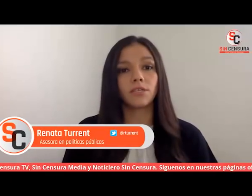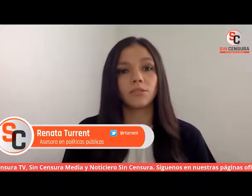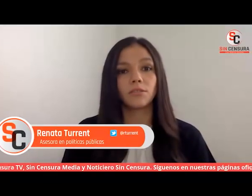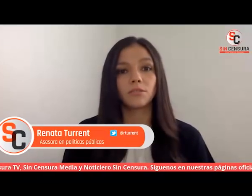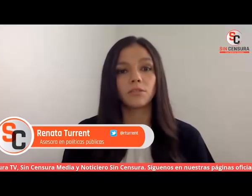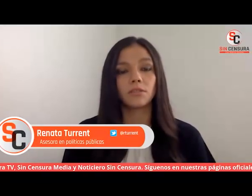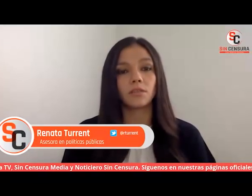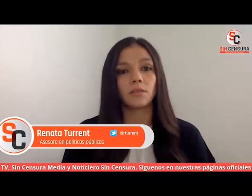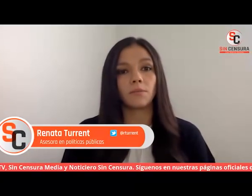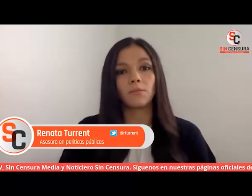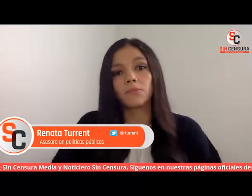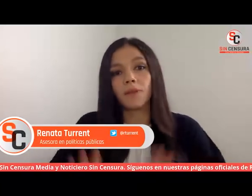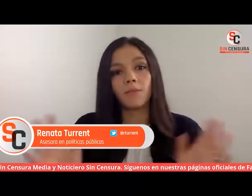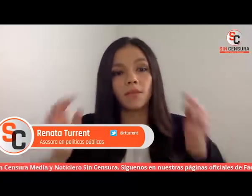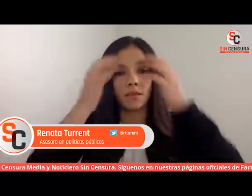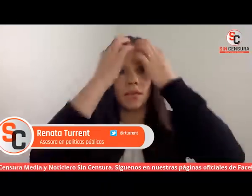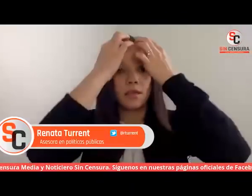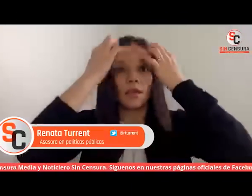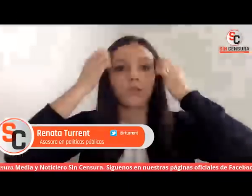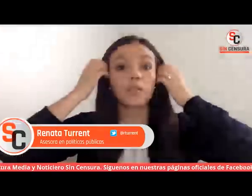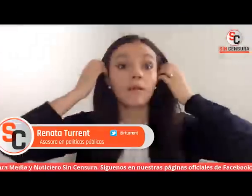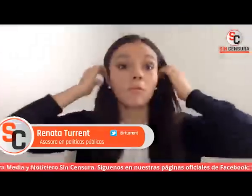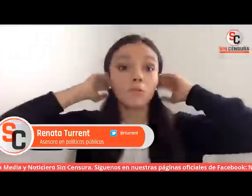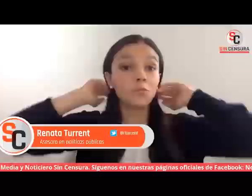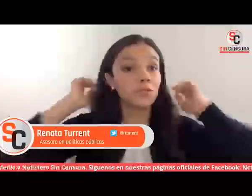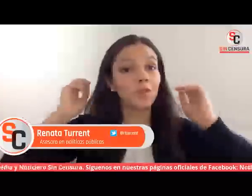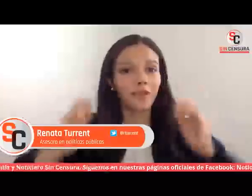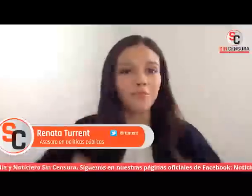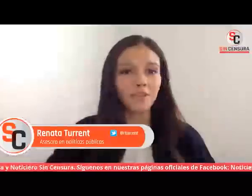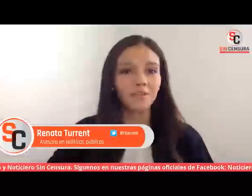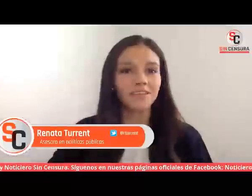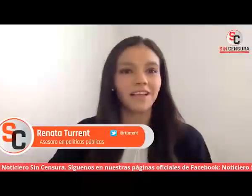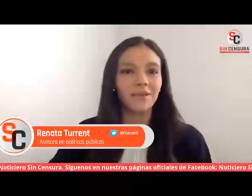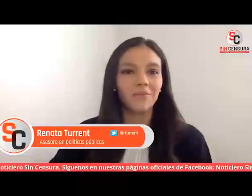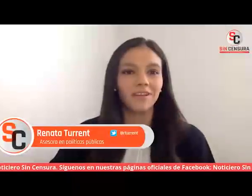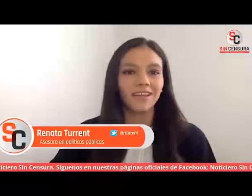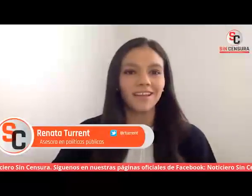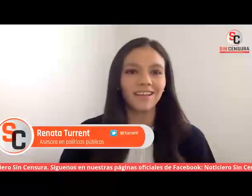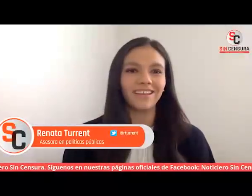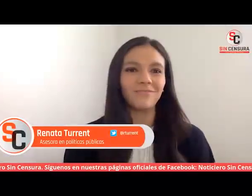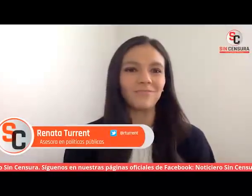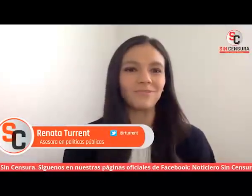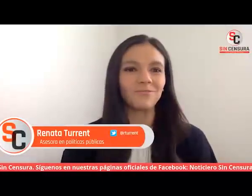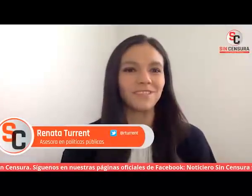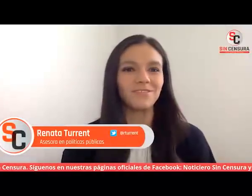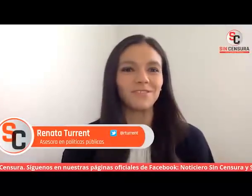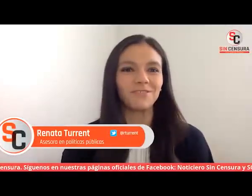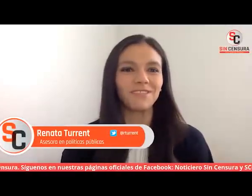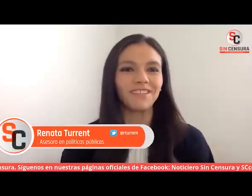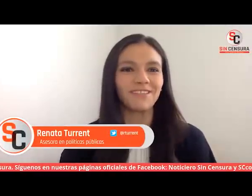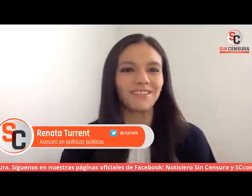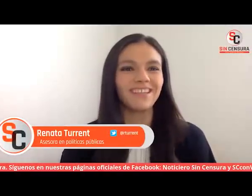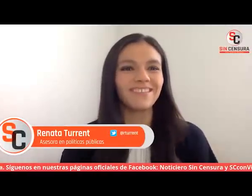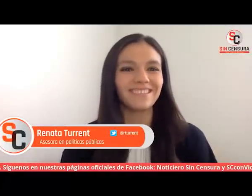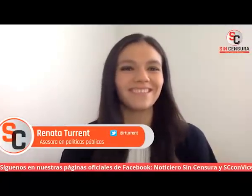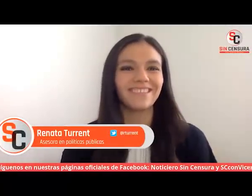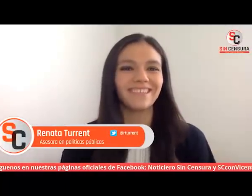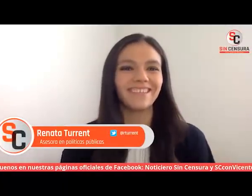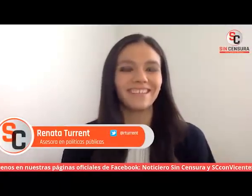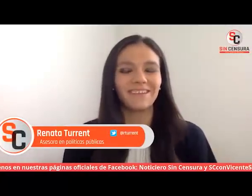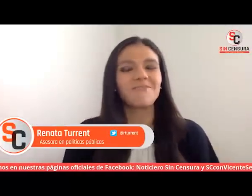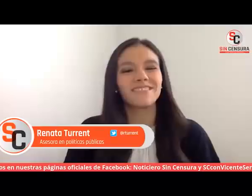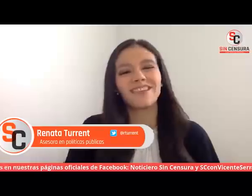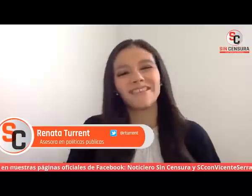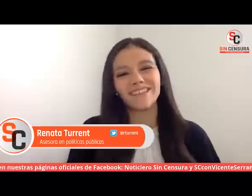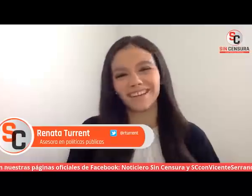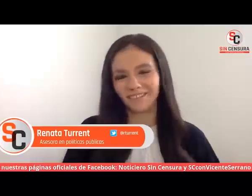desde Washington. Entonces, pues para mí lo celebro, por supuesto que da miedo desde acá porque pues somos vecinos de los gringos